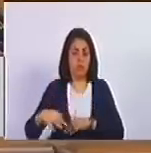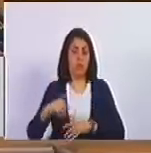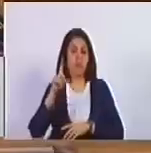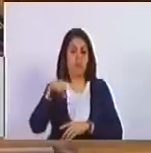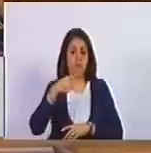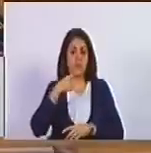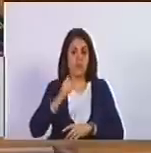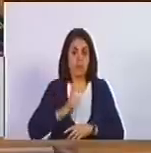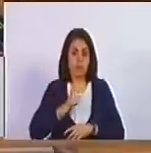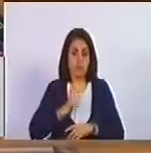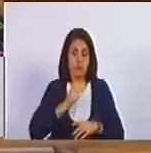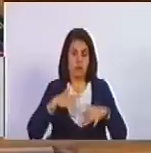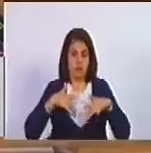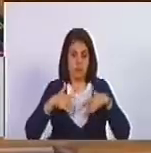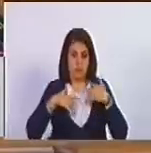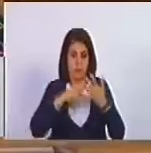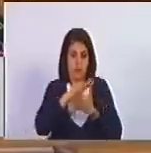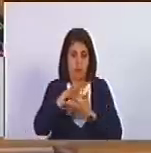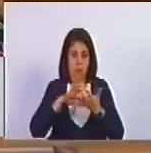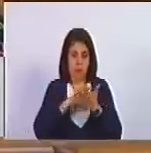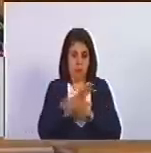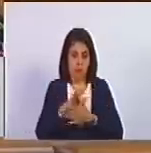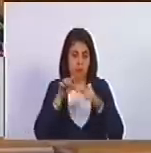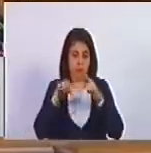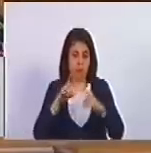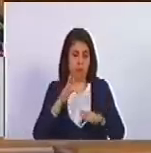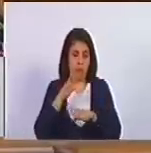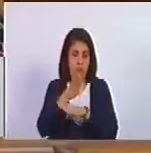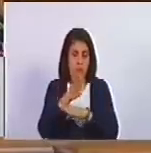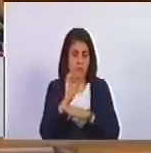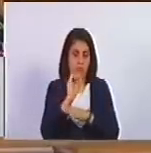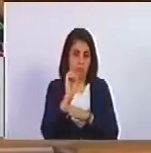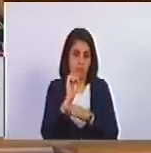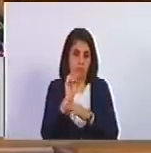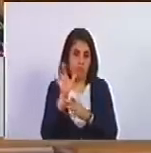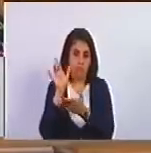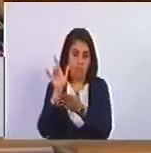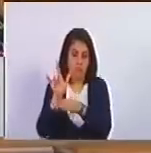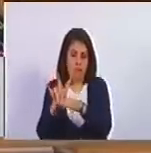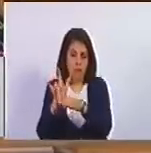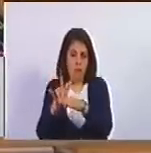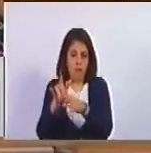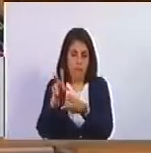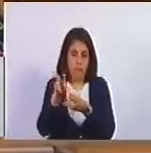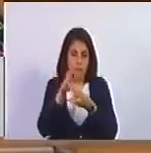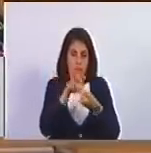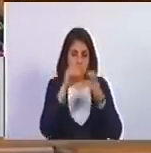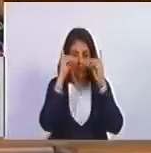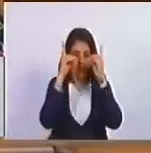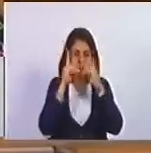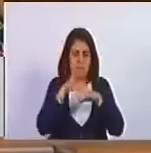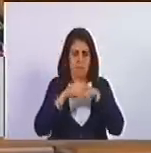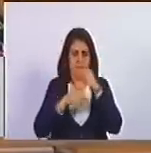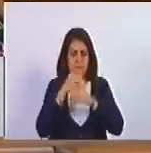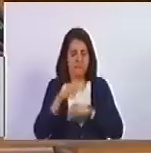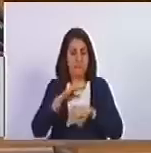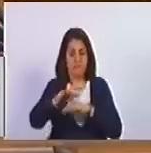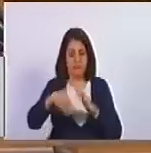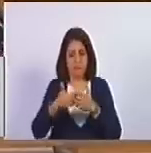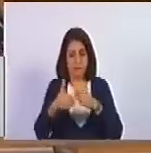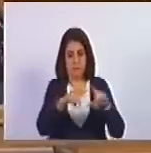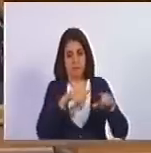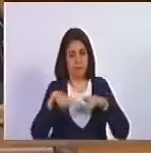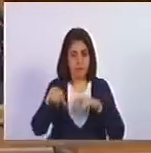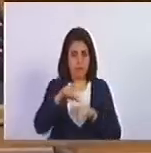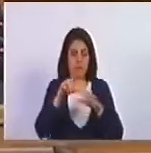así como en cualquier actividad que afecte de manera directa o indirecta la atribución, sin menoscabo de las atribuciones que